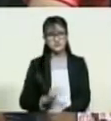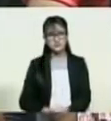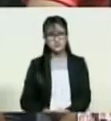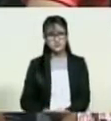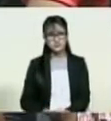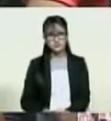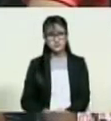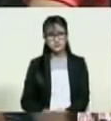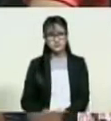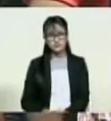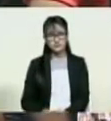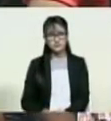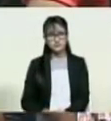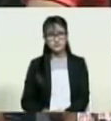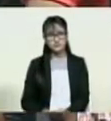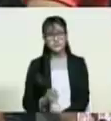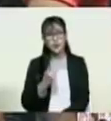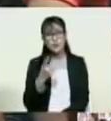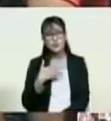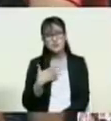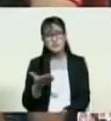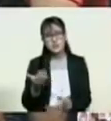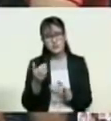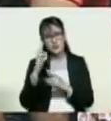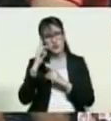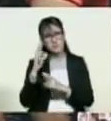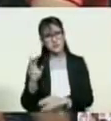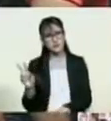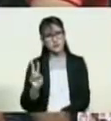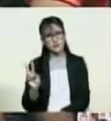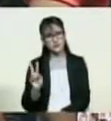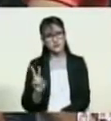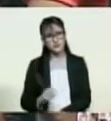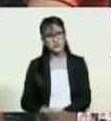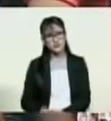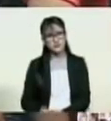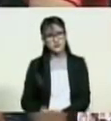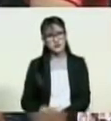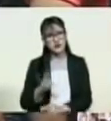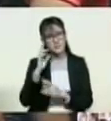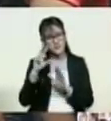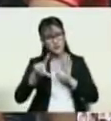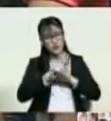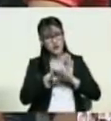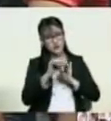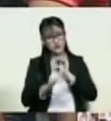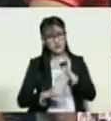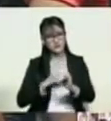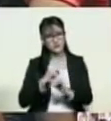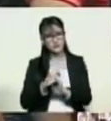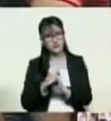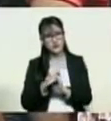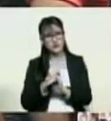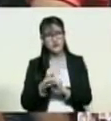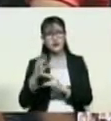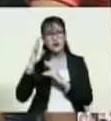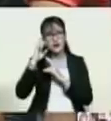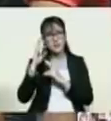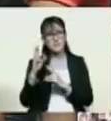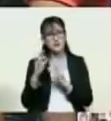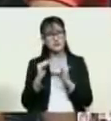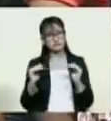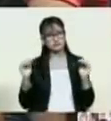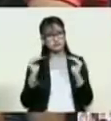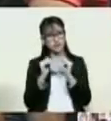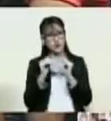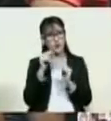Americanos. Y nosotros lo único que pedimos es respeto para Venezuela, respeto a las leyes internacionales y respeto a nuestra